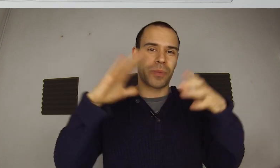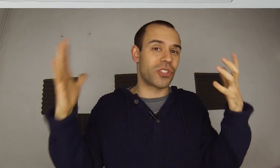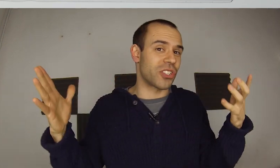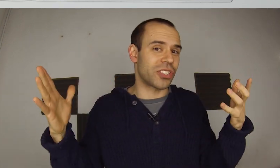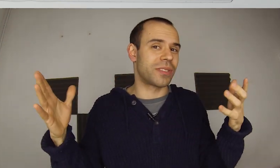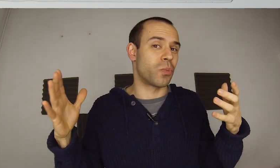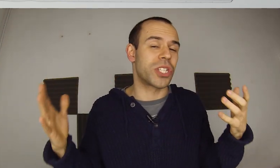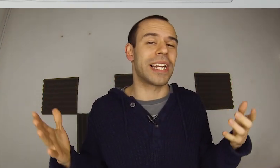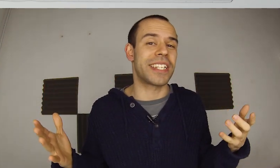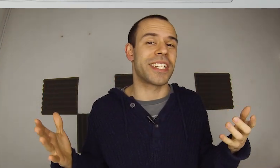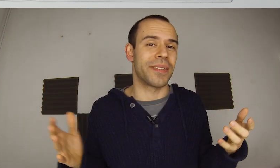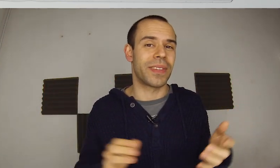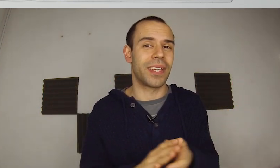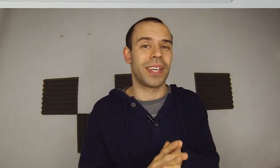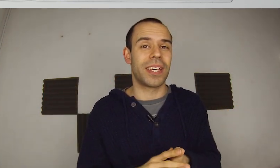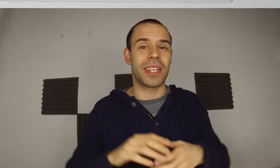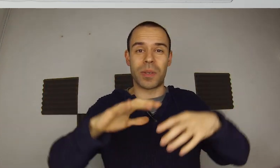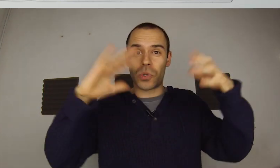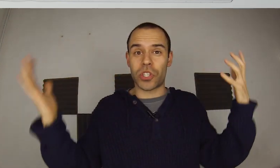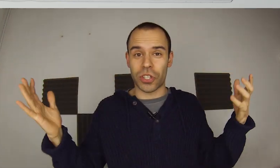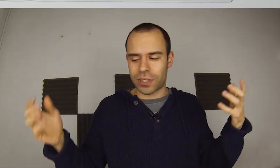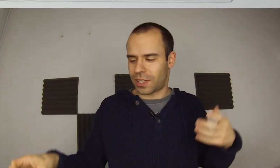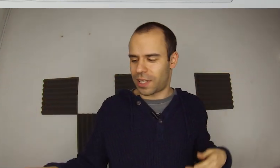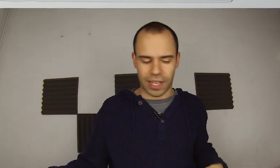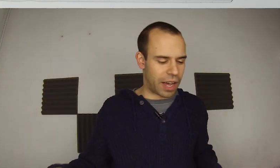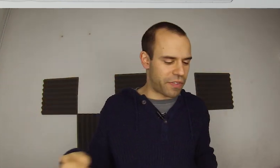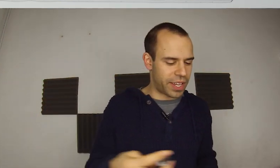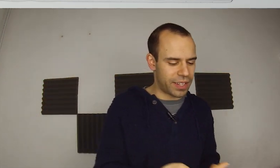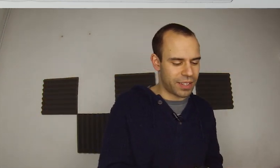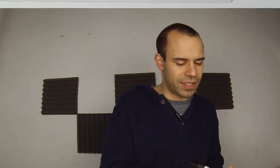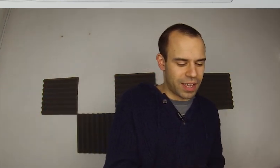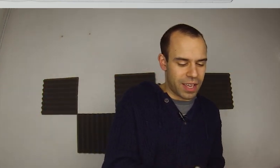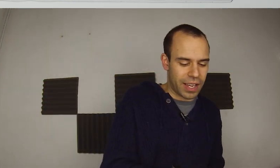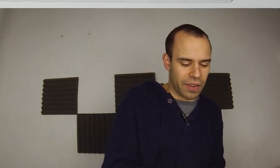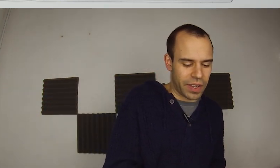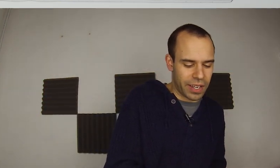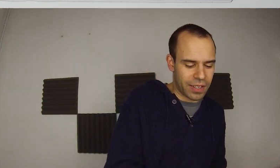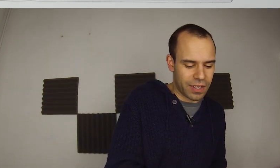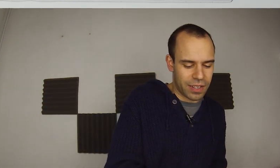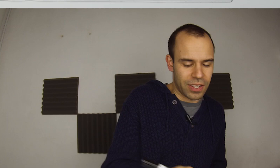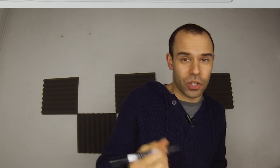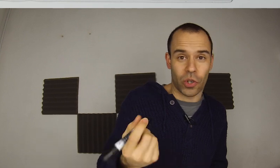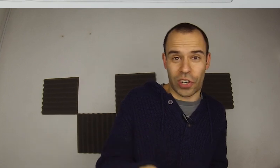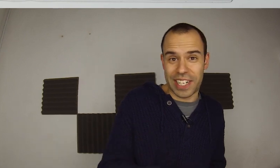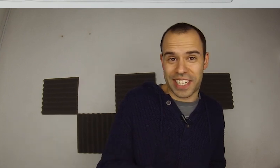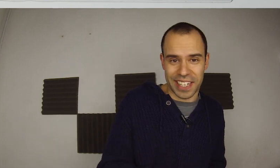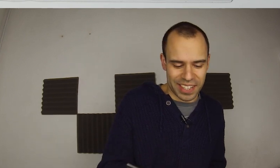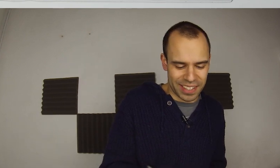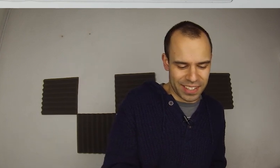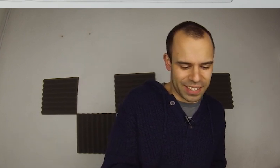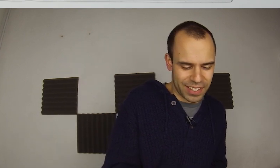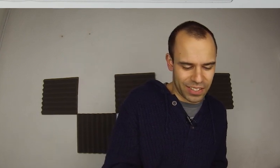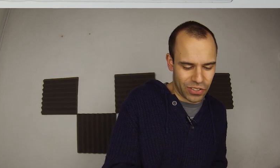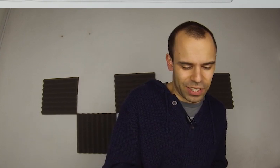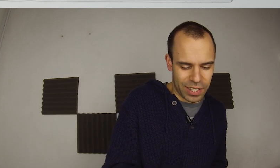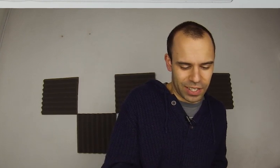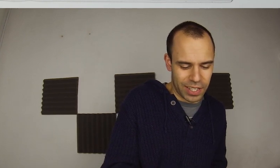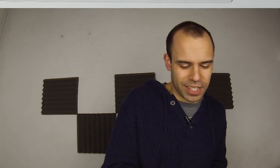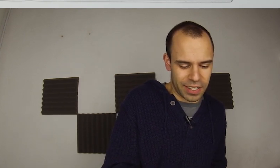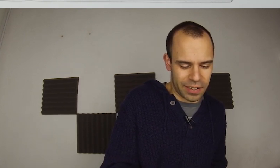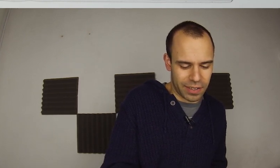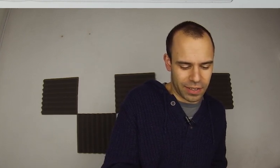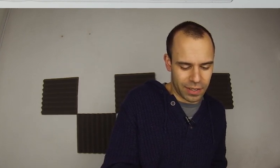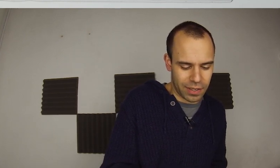se bebe mucho mucha leche y mucho café café con leche con